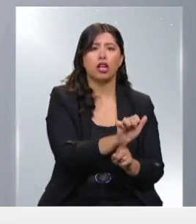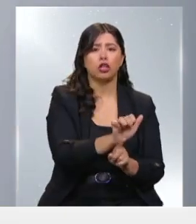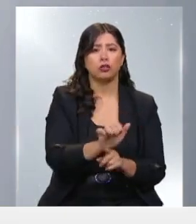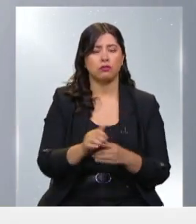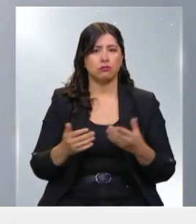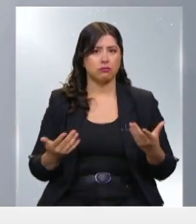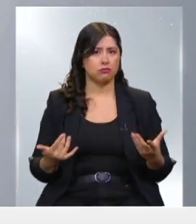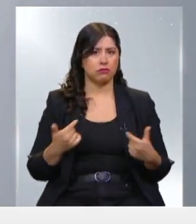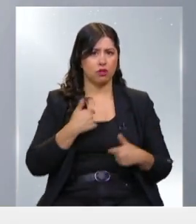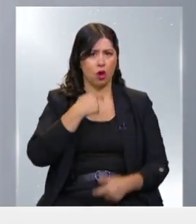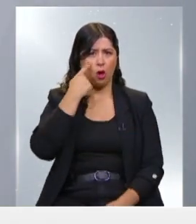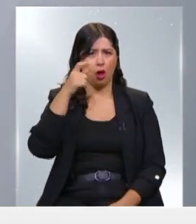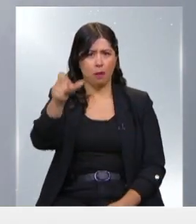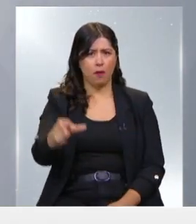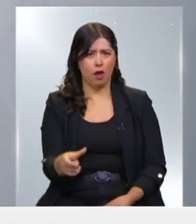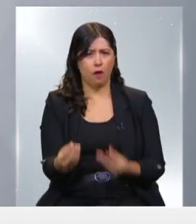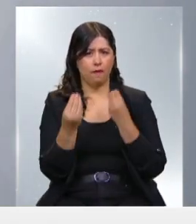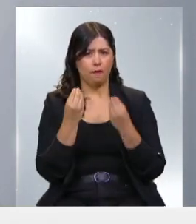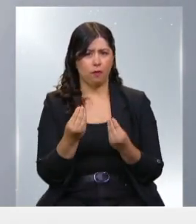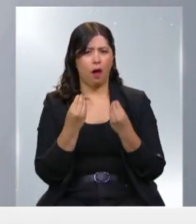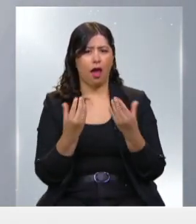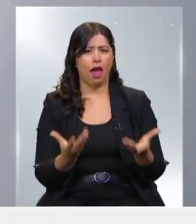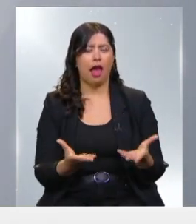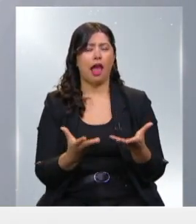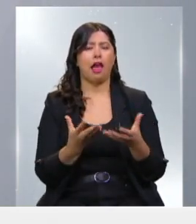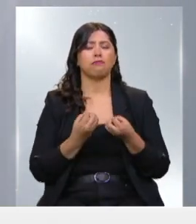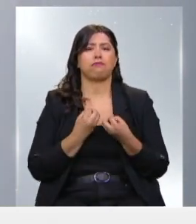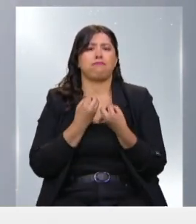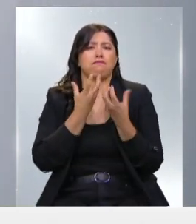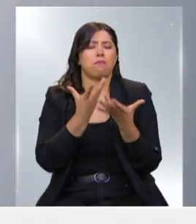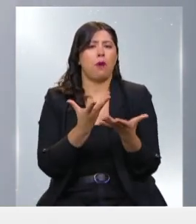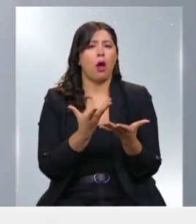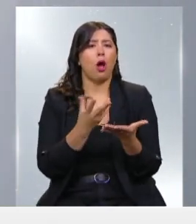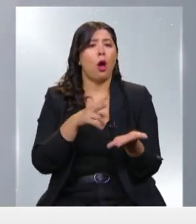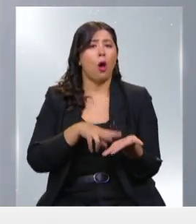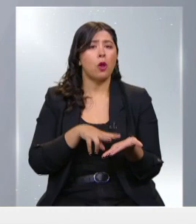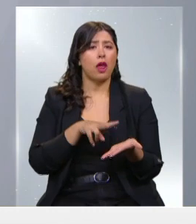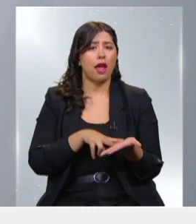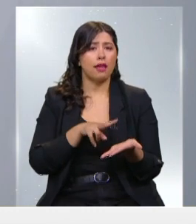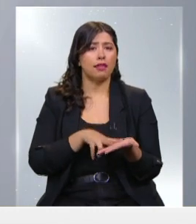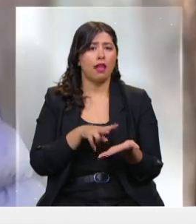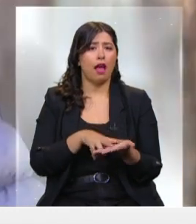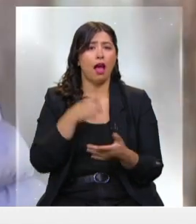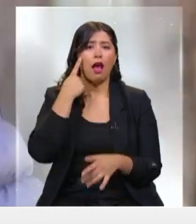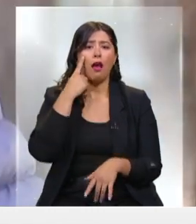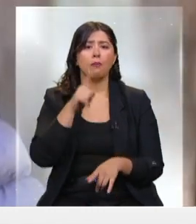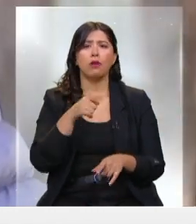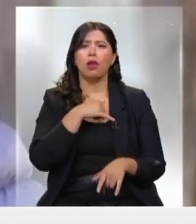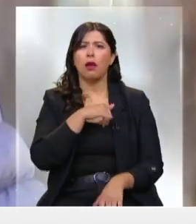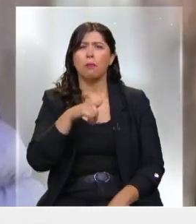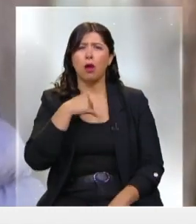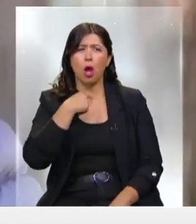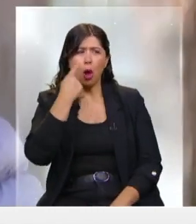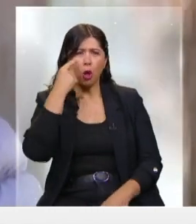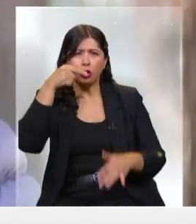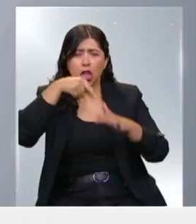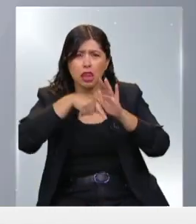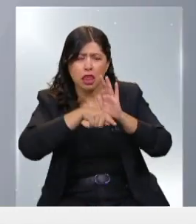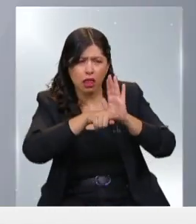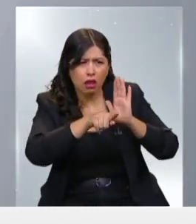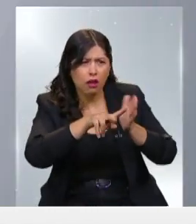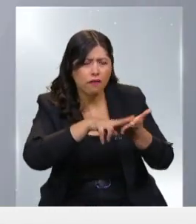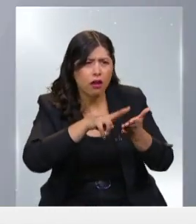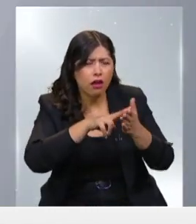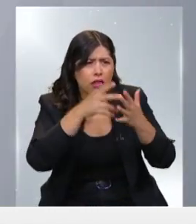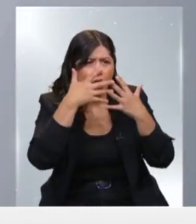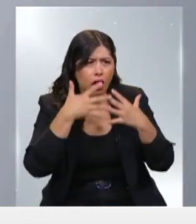Sí, como una persona buena, como una persona honesta, hasta cuando conocí el demonio que llevaba adentro. Ya